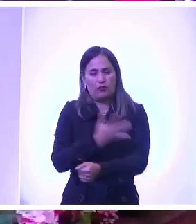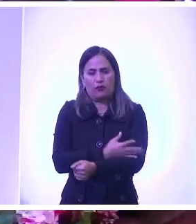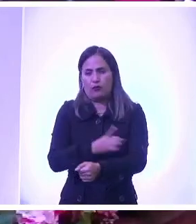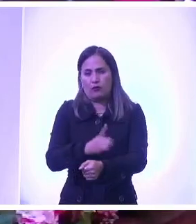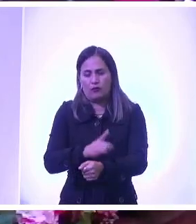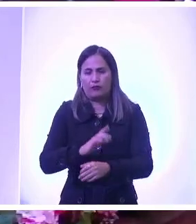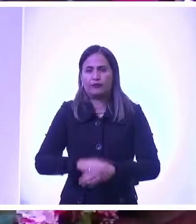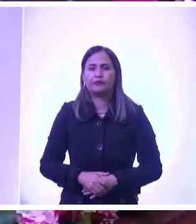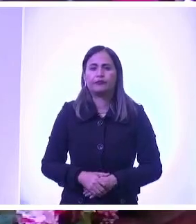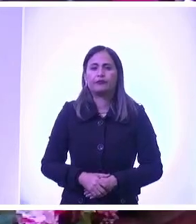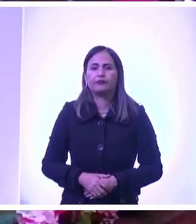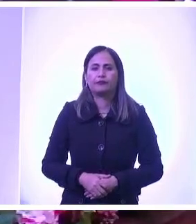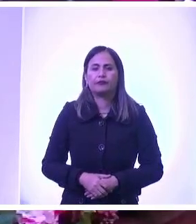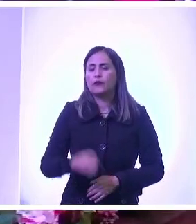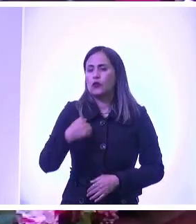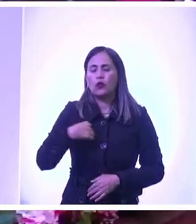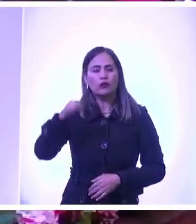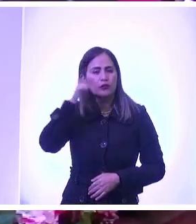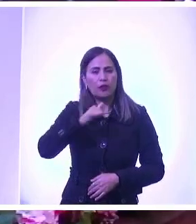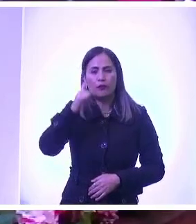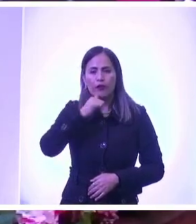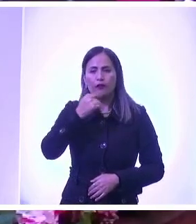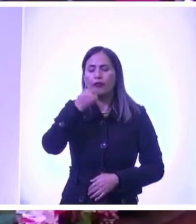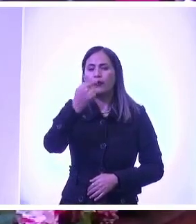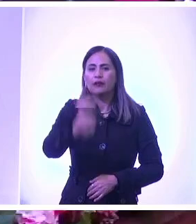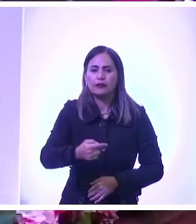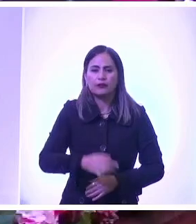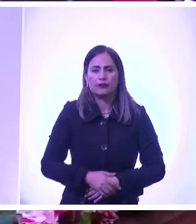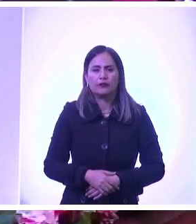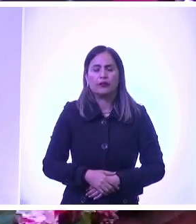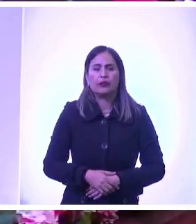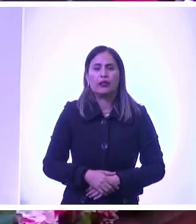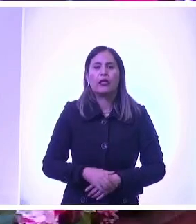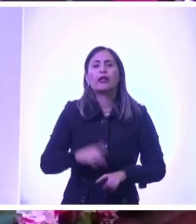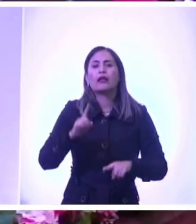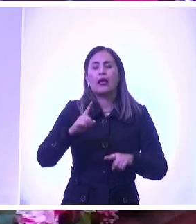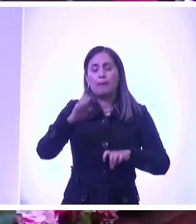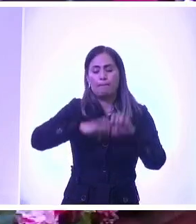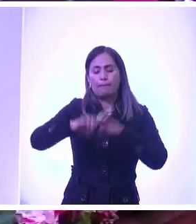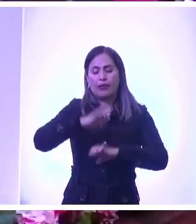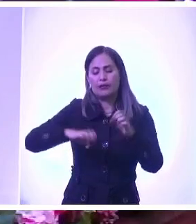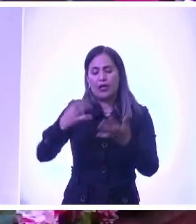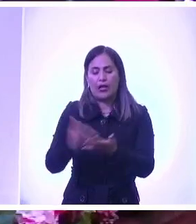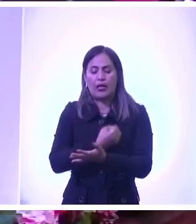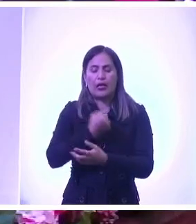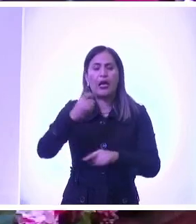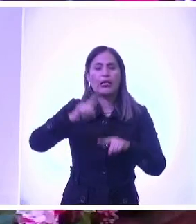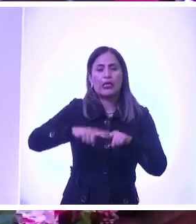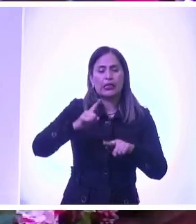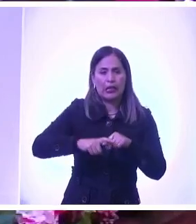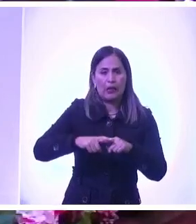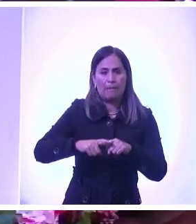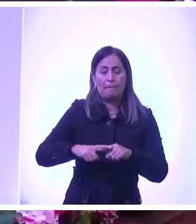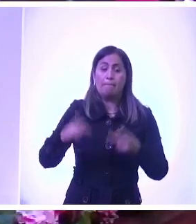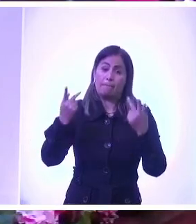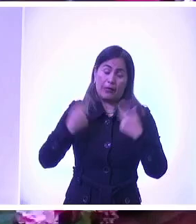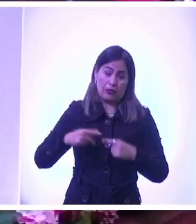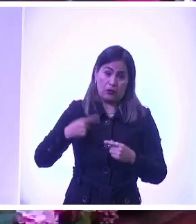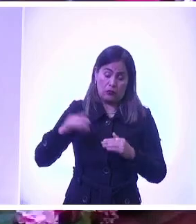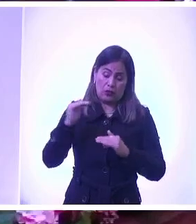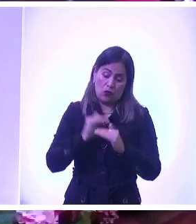panza de la gente yo eso siempre lo he dicho los primeros que tienen que ganar en una empresa son las personas que más